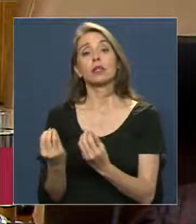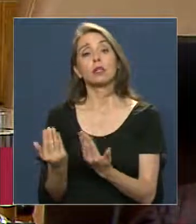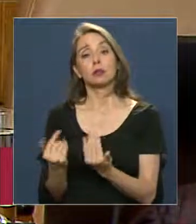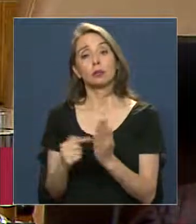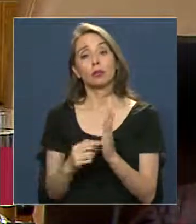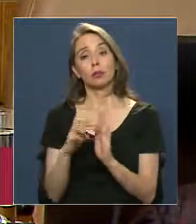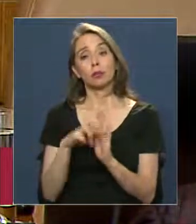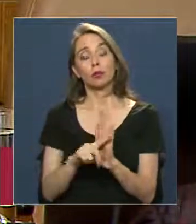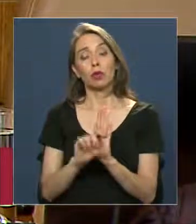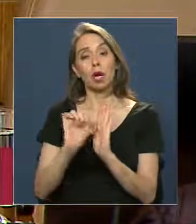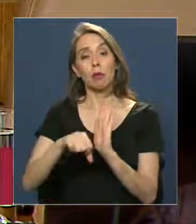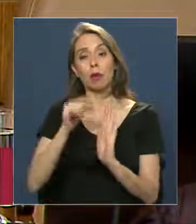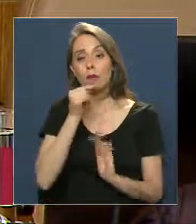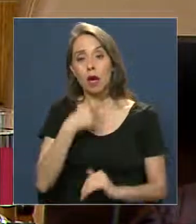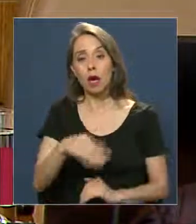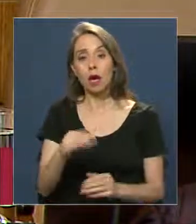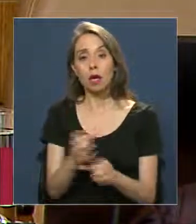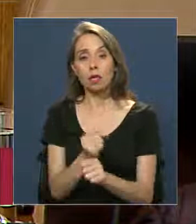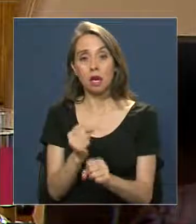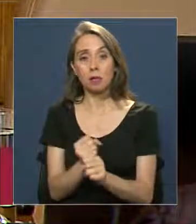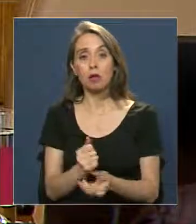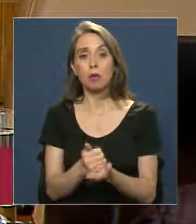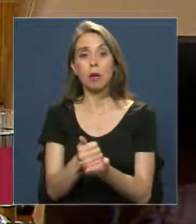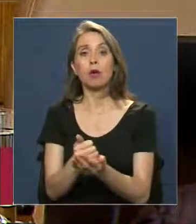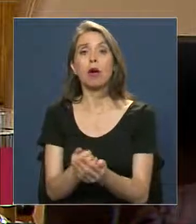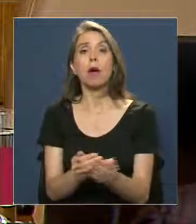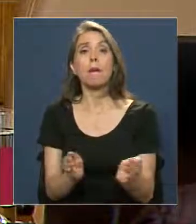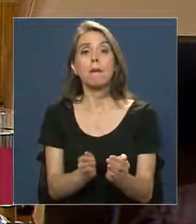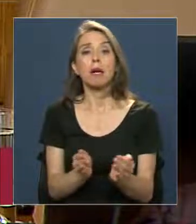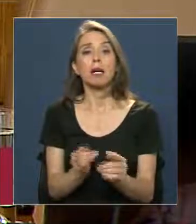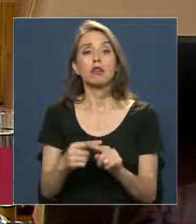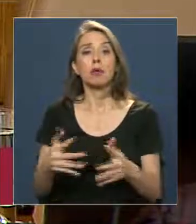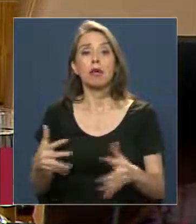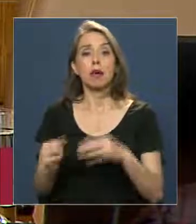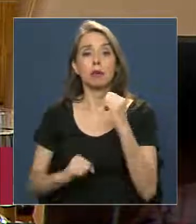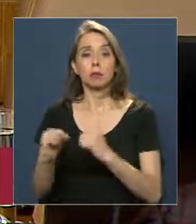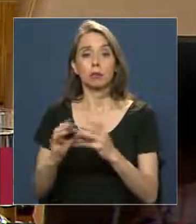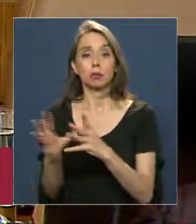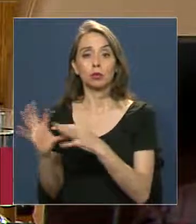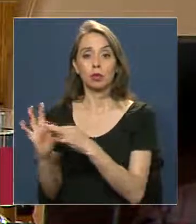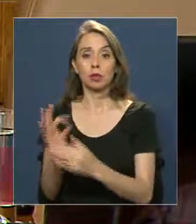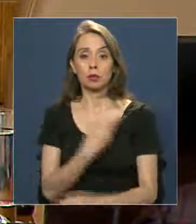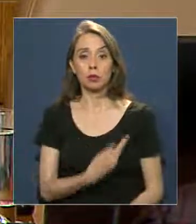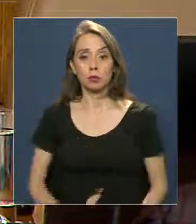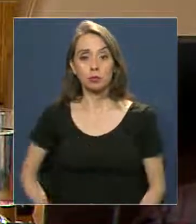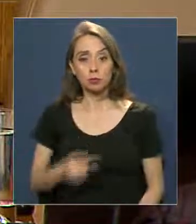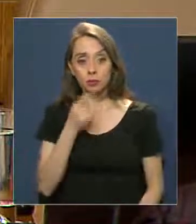para que vayamos en ayuda de estos pequeños y medianos emprendedores. Muchas gracias, presidente.